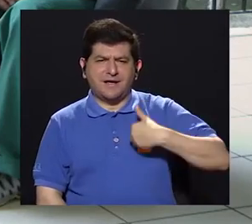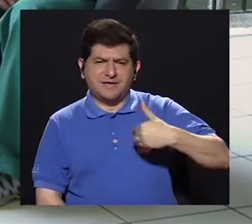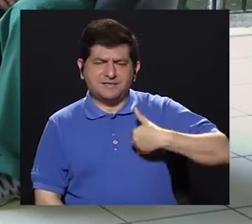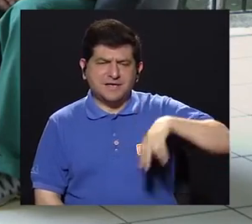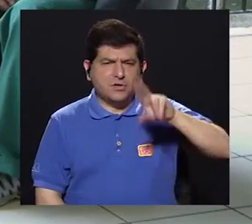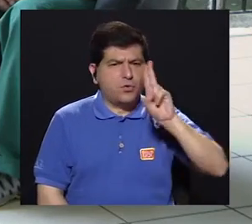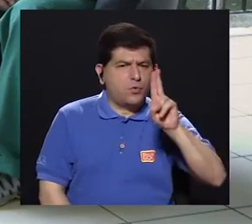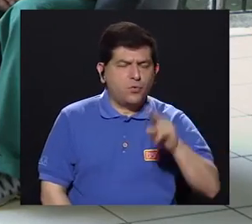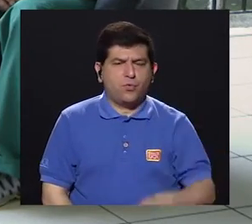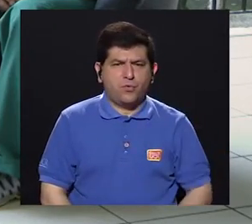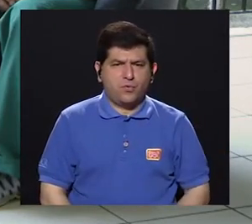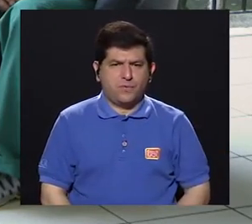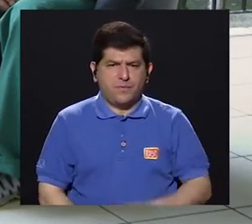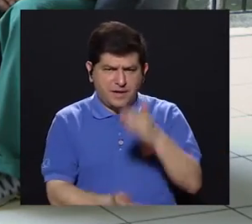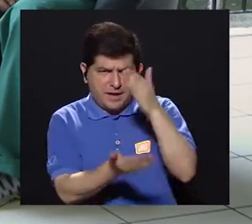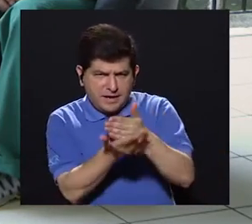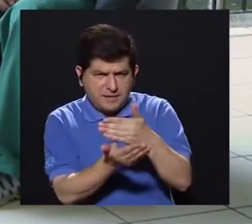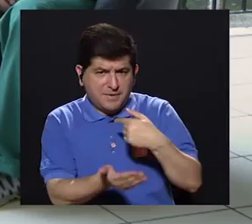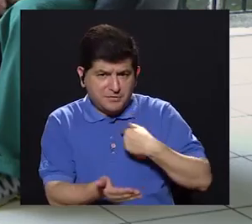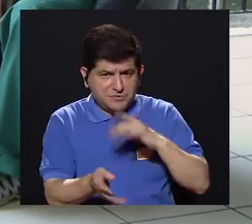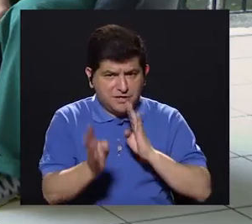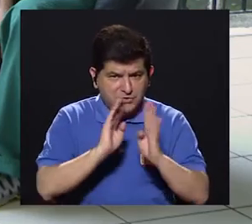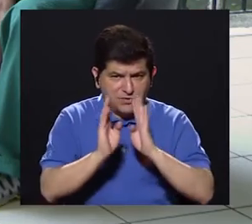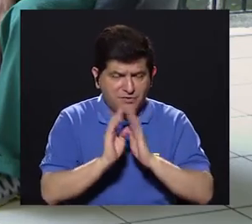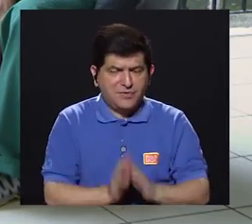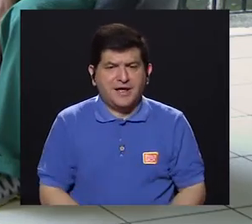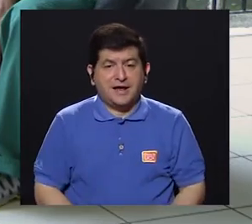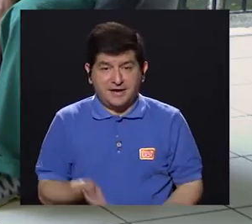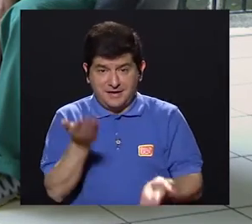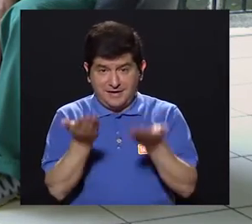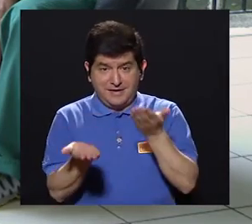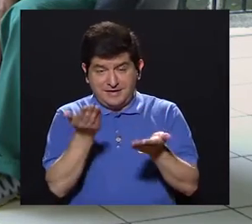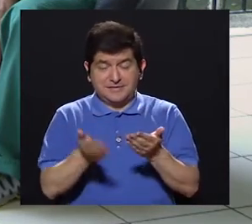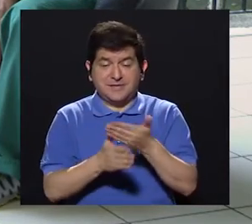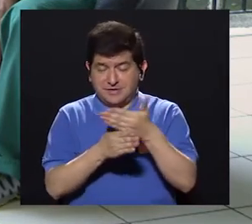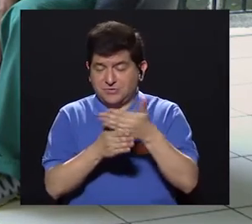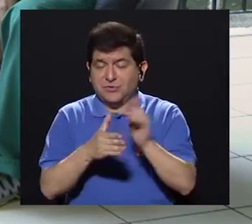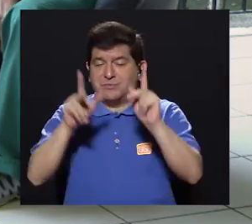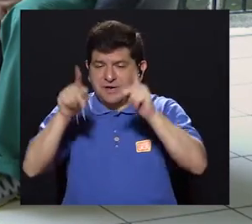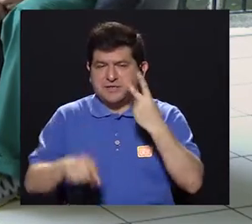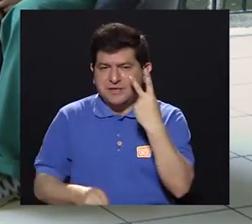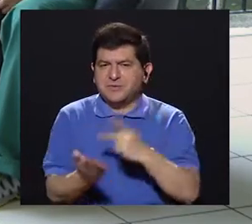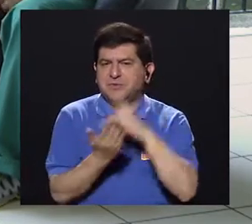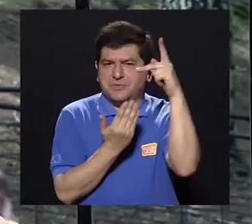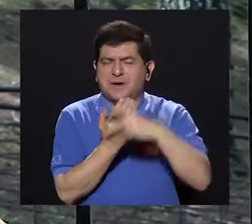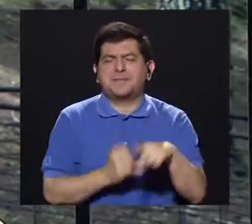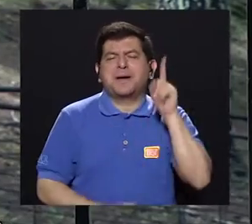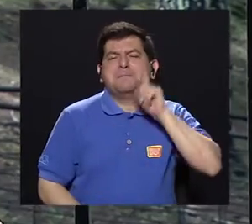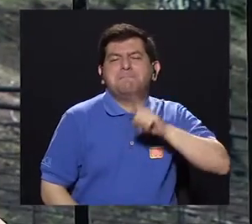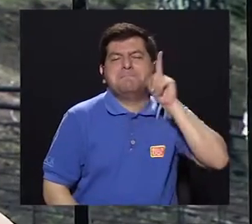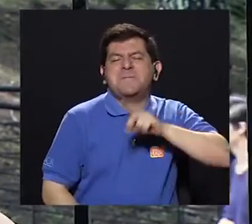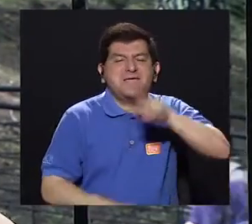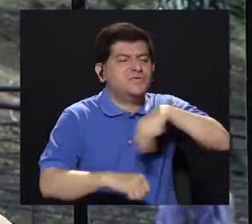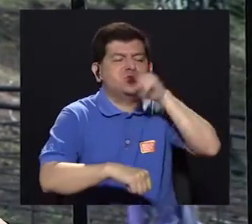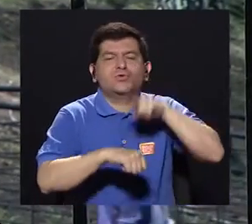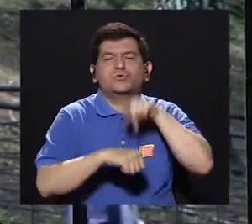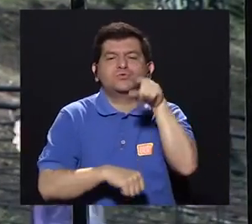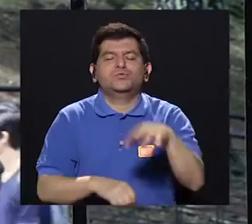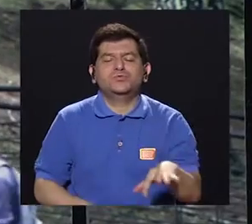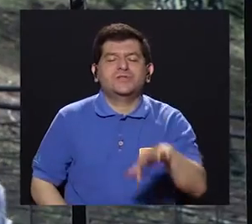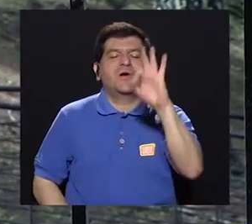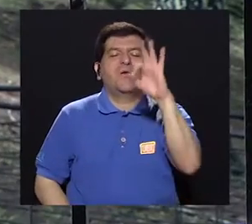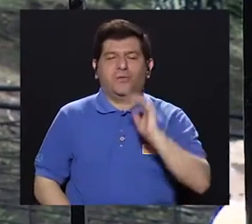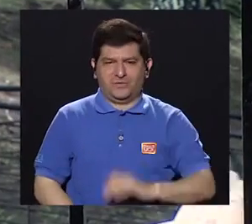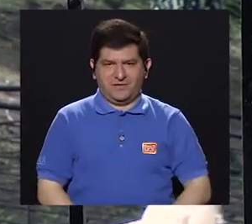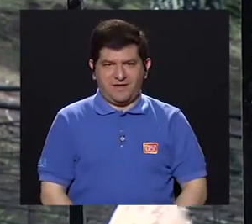Ulises, en el corto le estaba conversando que me gustaría que compartiera con los televidentes cuáles son los mitos con los que normalmente